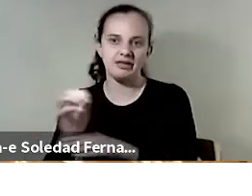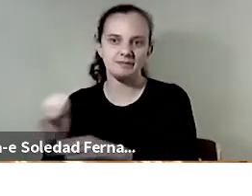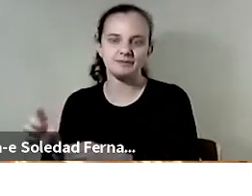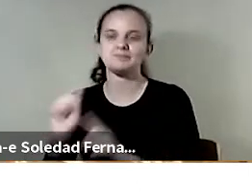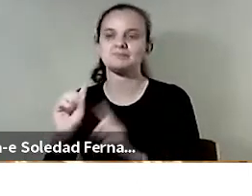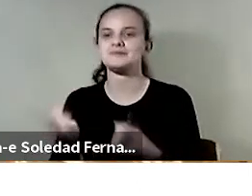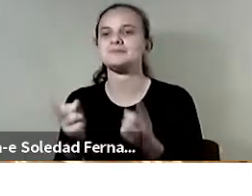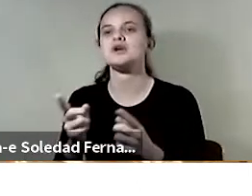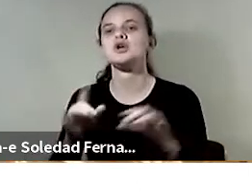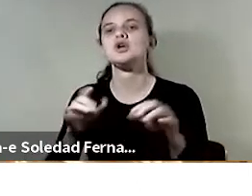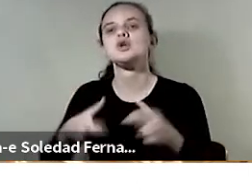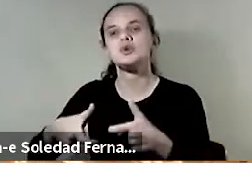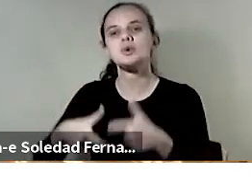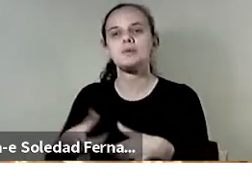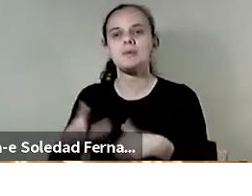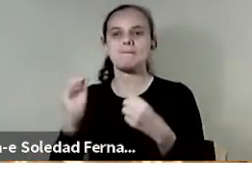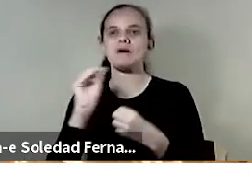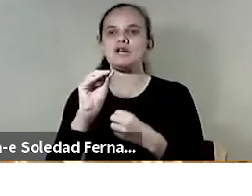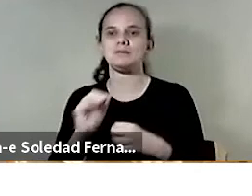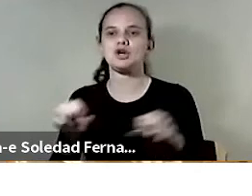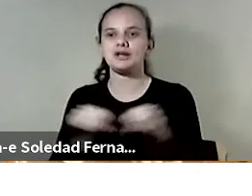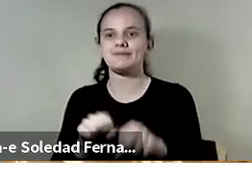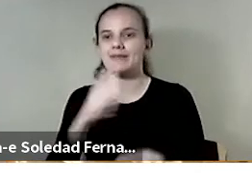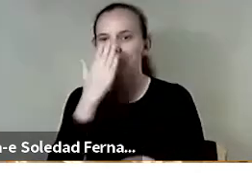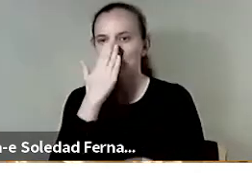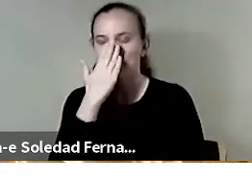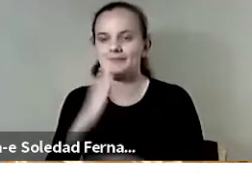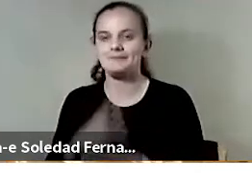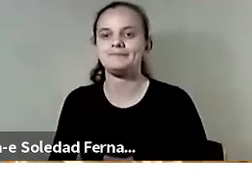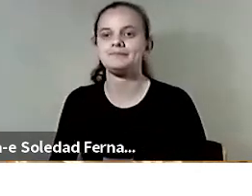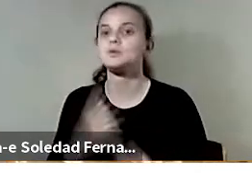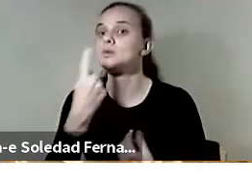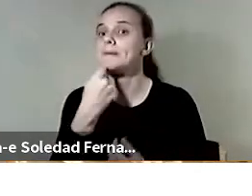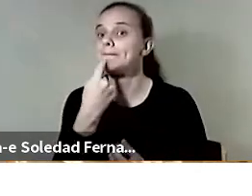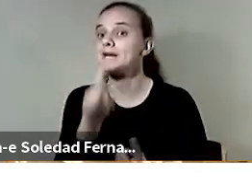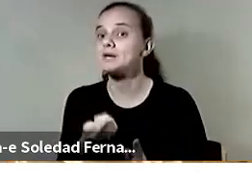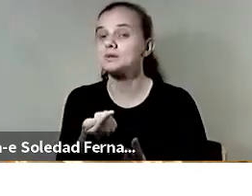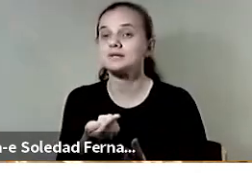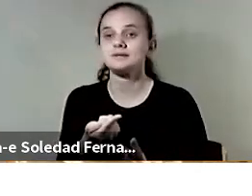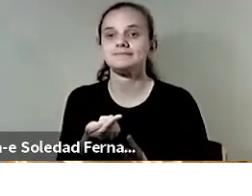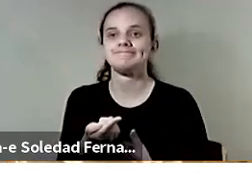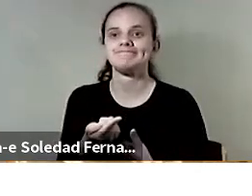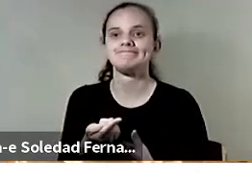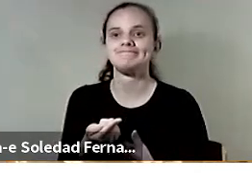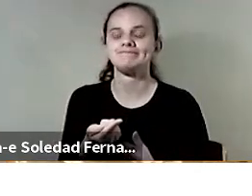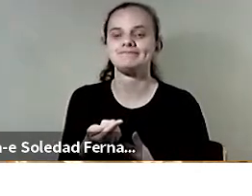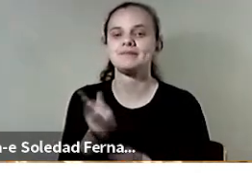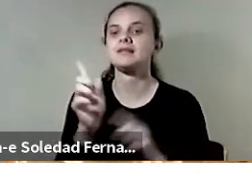12 clases, vamos a poder disponibilizar todos los videos editados en el canal de YouTube de Conectividad